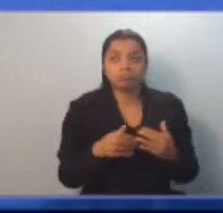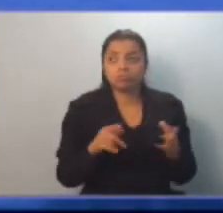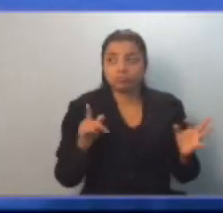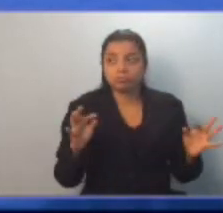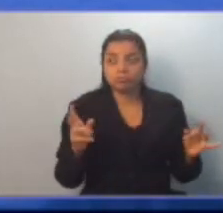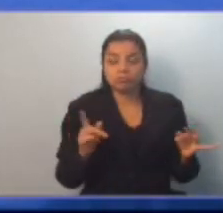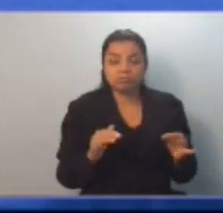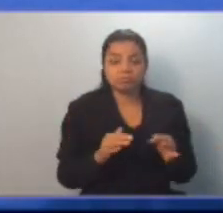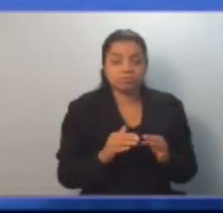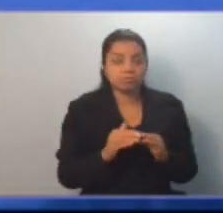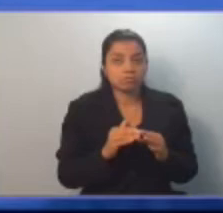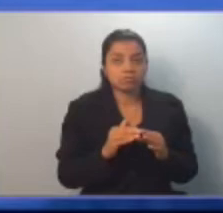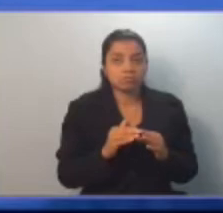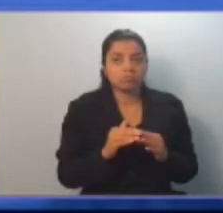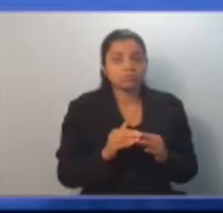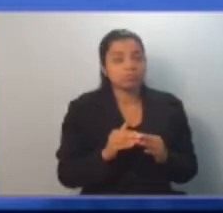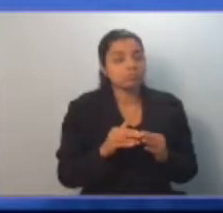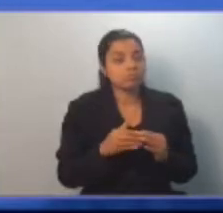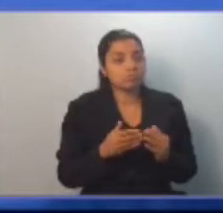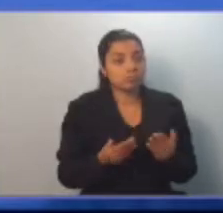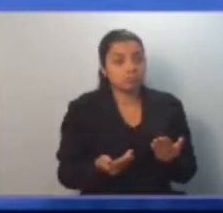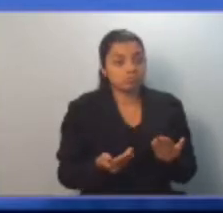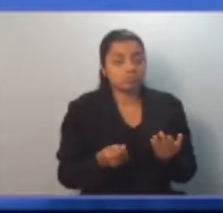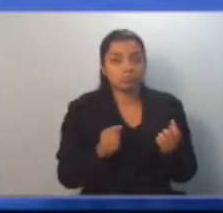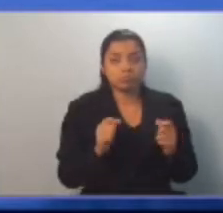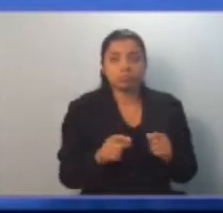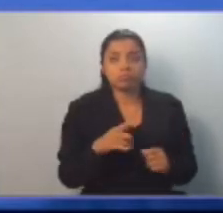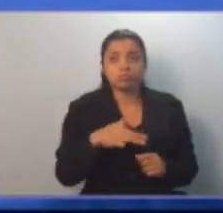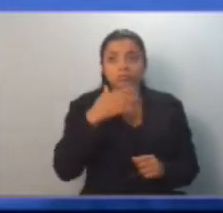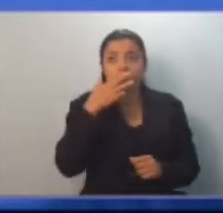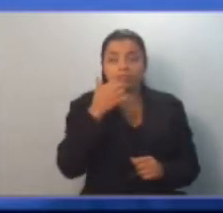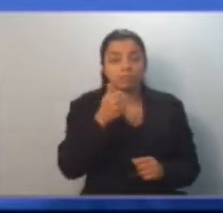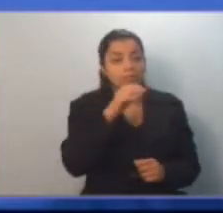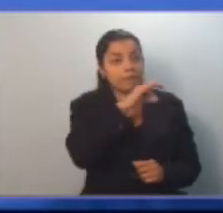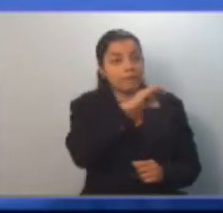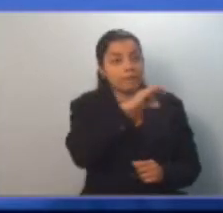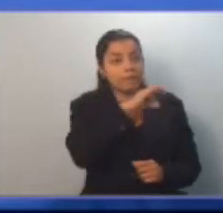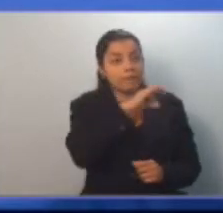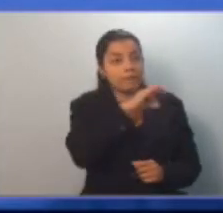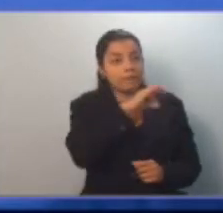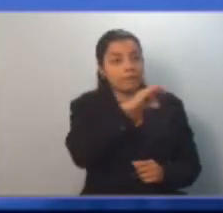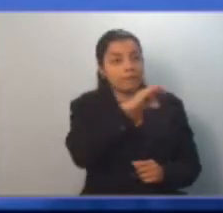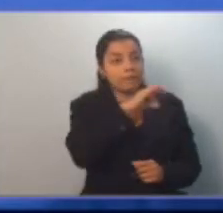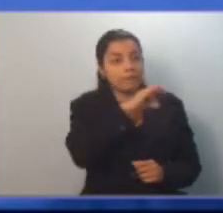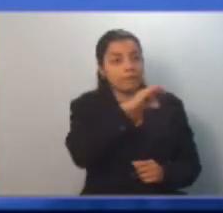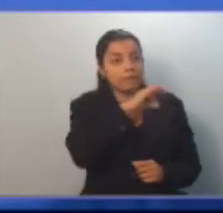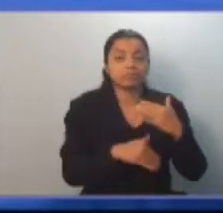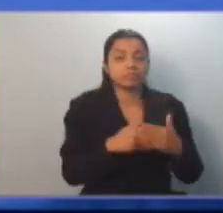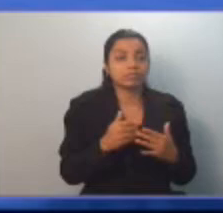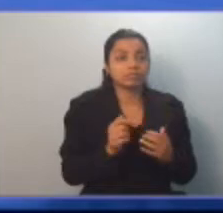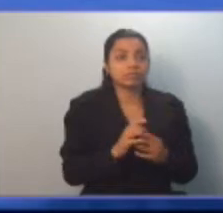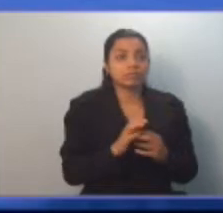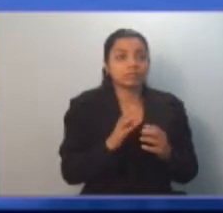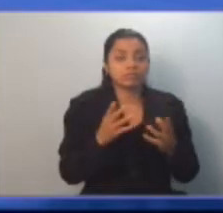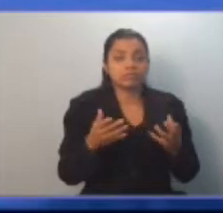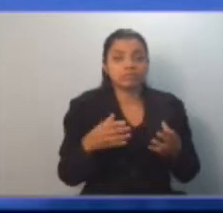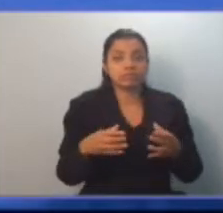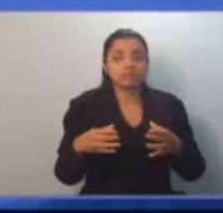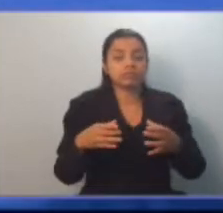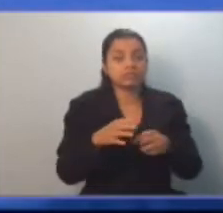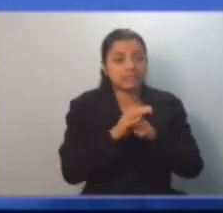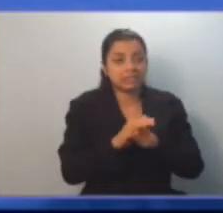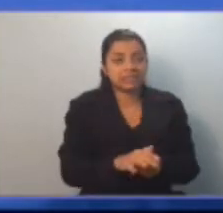audiencias virtuales, pero audiencias virtuales que de verdad vengan a favorecer y a descongestionar